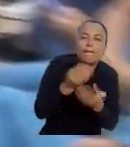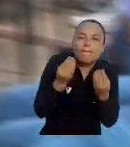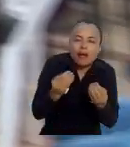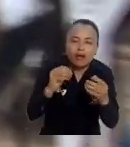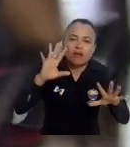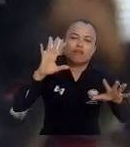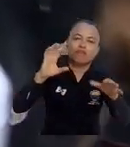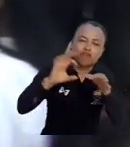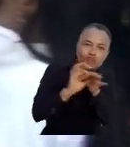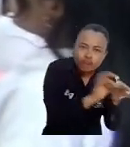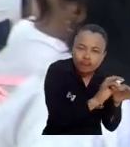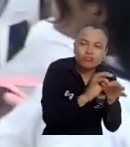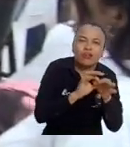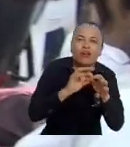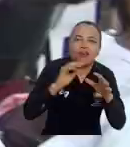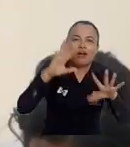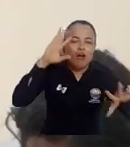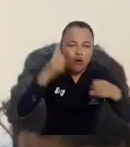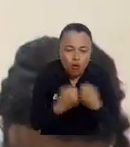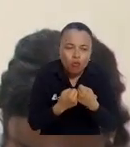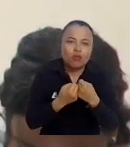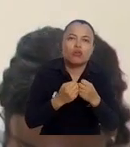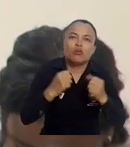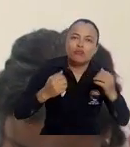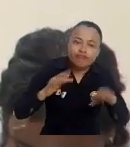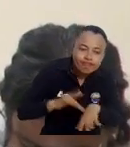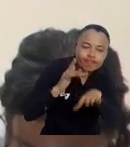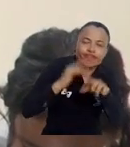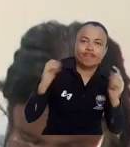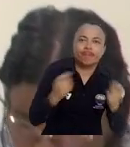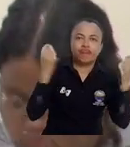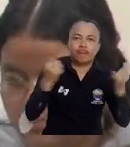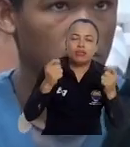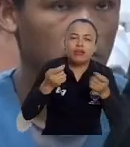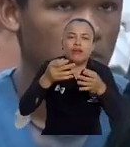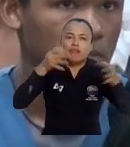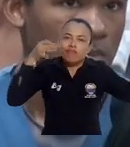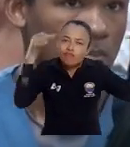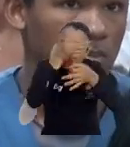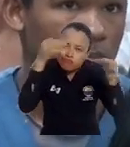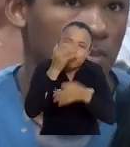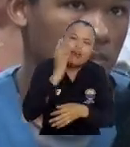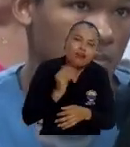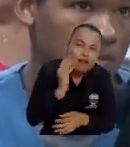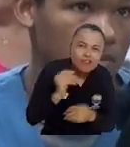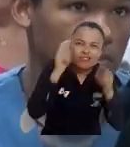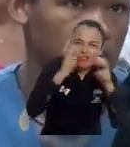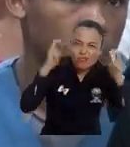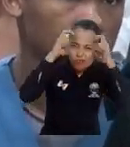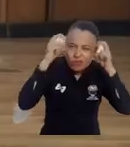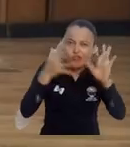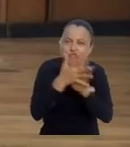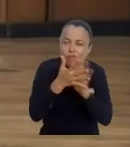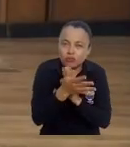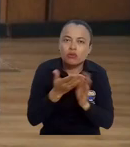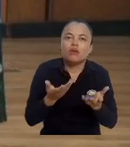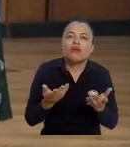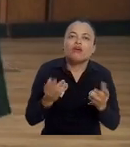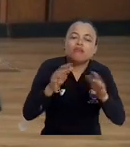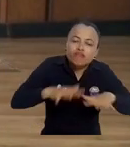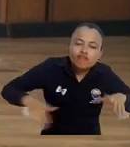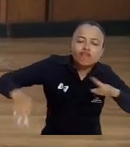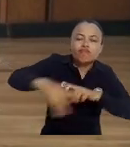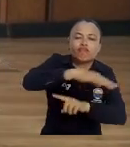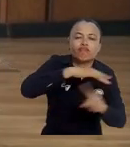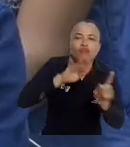de coordinar, articular e impulsar el intercambio continuo y amplio de experiencias, recursos, información y conocimientos en